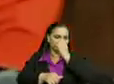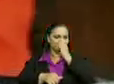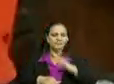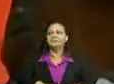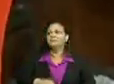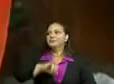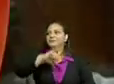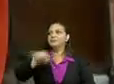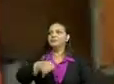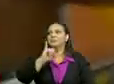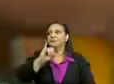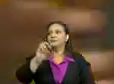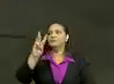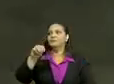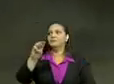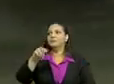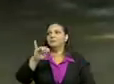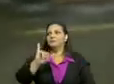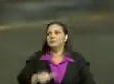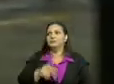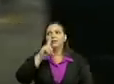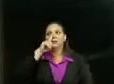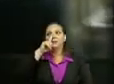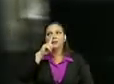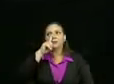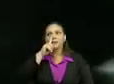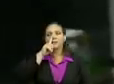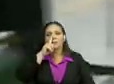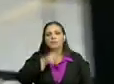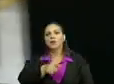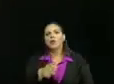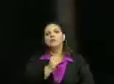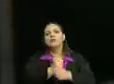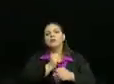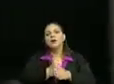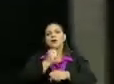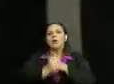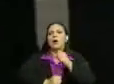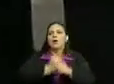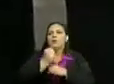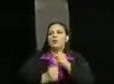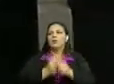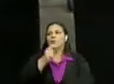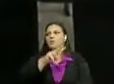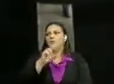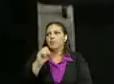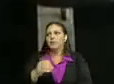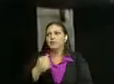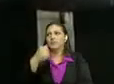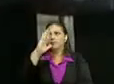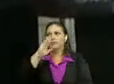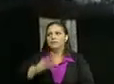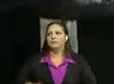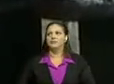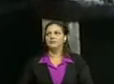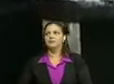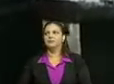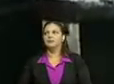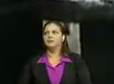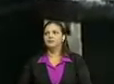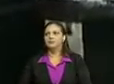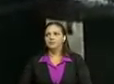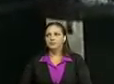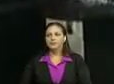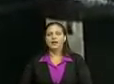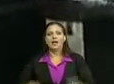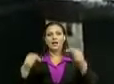obra de la fábrica. Lleva más de 20 años elaborando las velas. Tenemos un caldero, ¿no? Este caldero se mete la